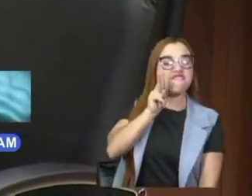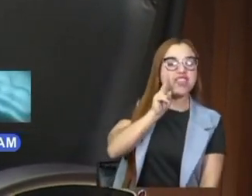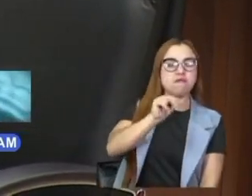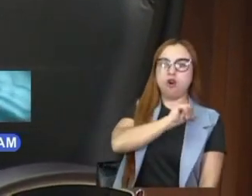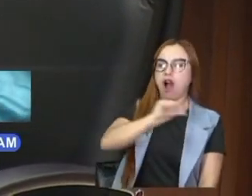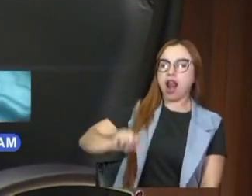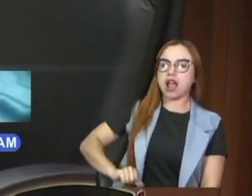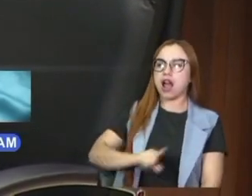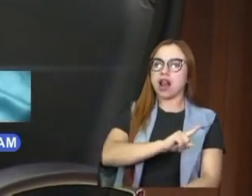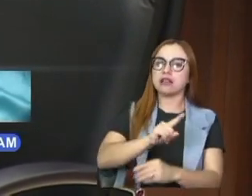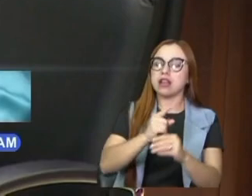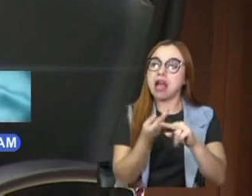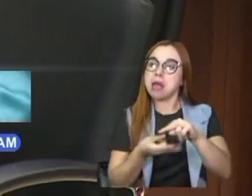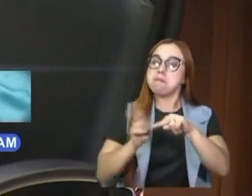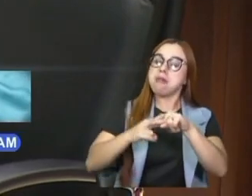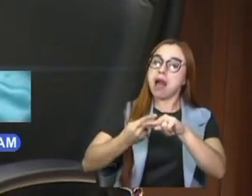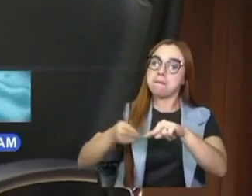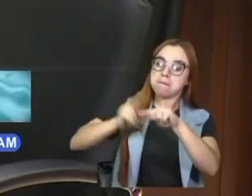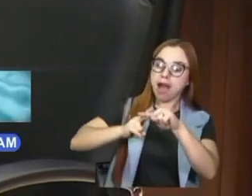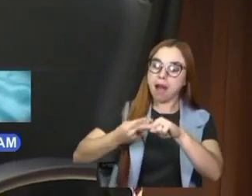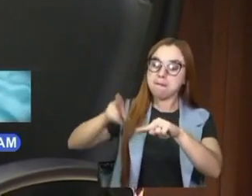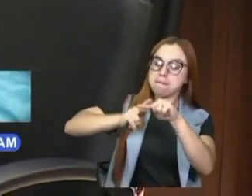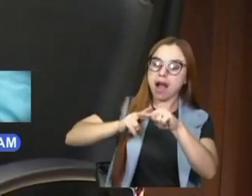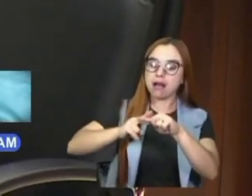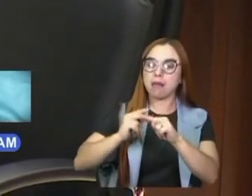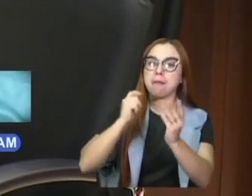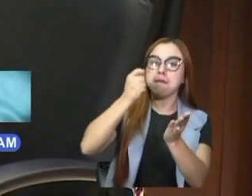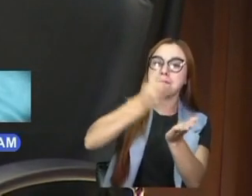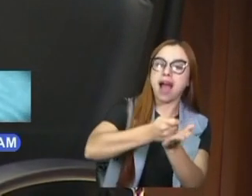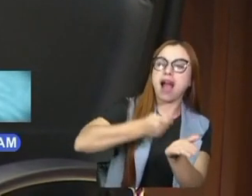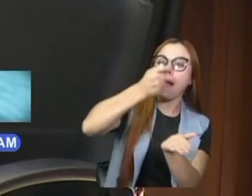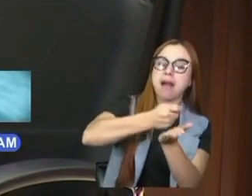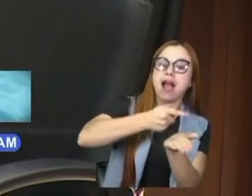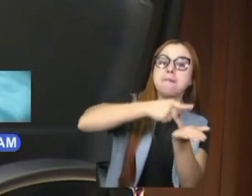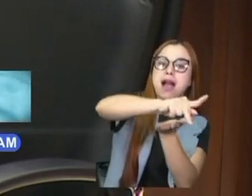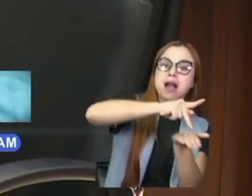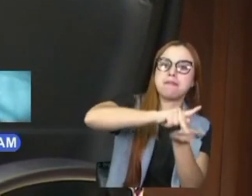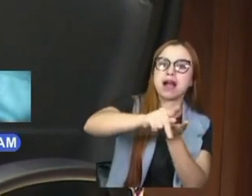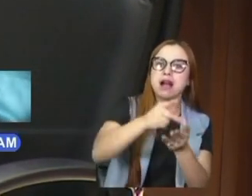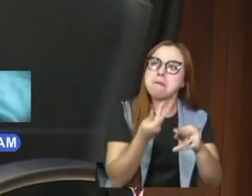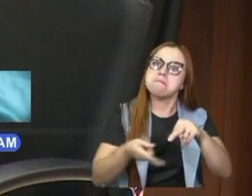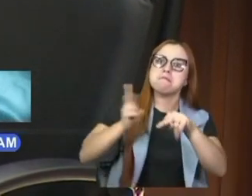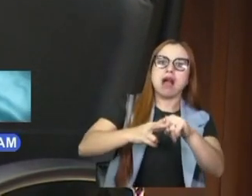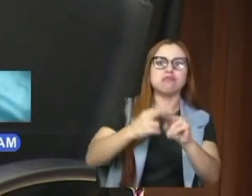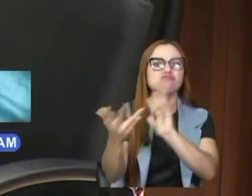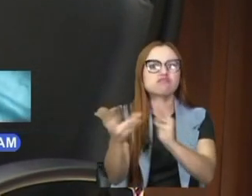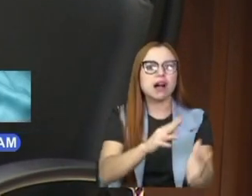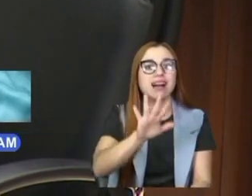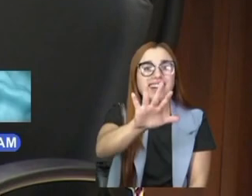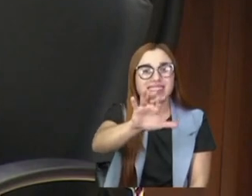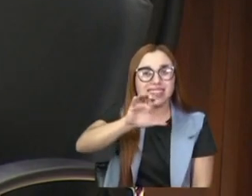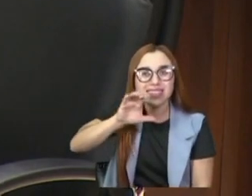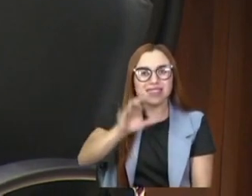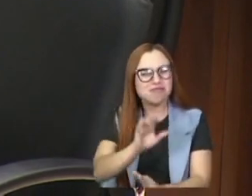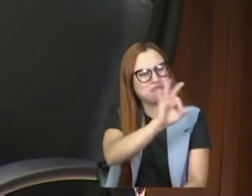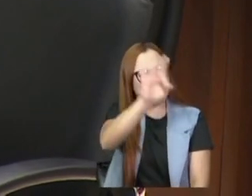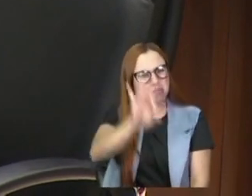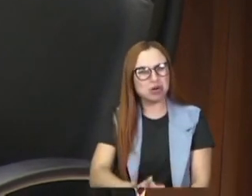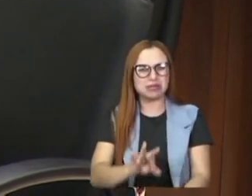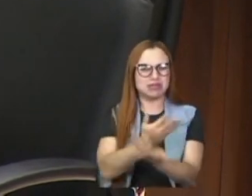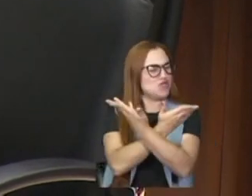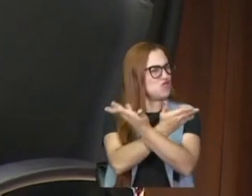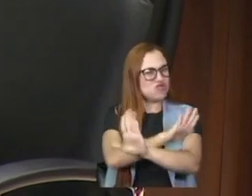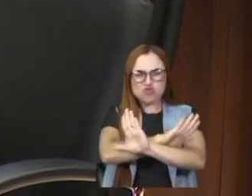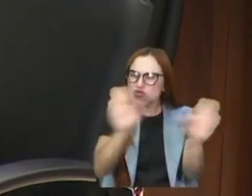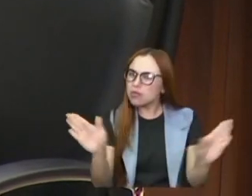municipales, subiendo los impuestos municipales hasta un 500%. Basta ya de